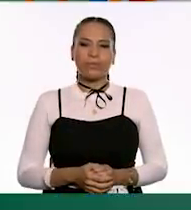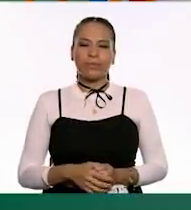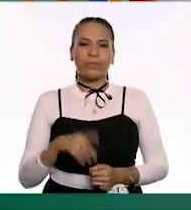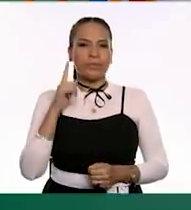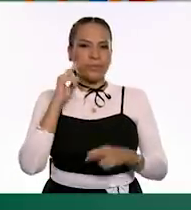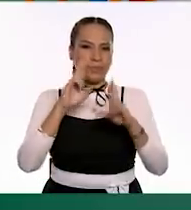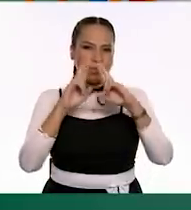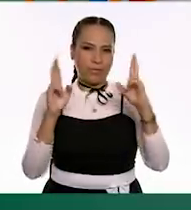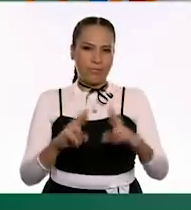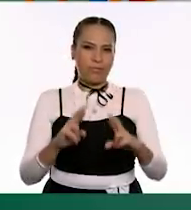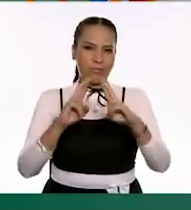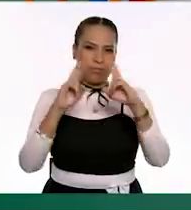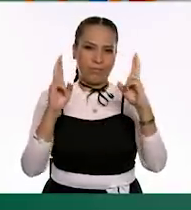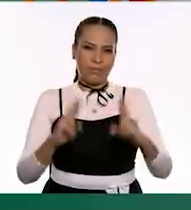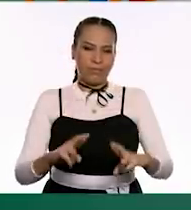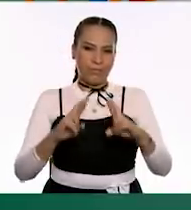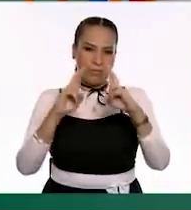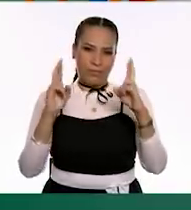¡Truenos!